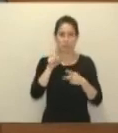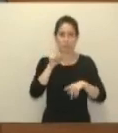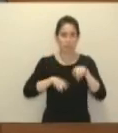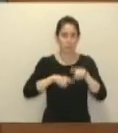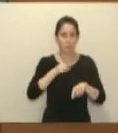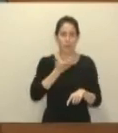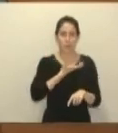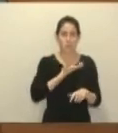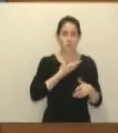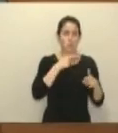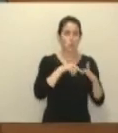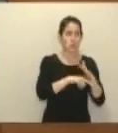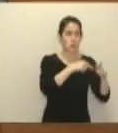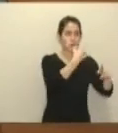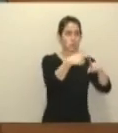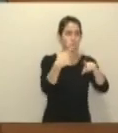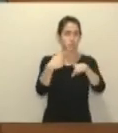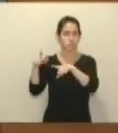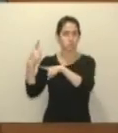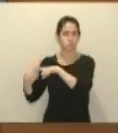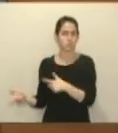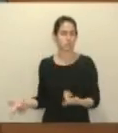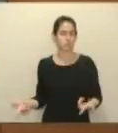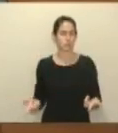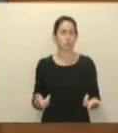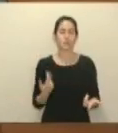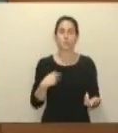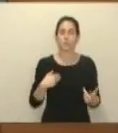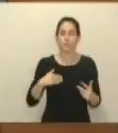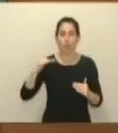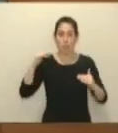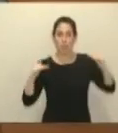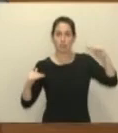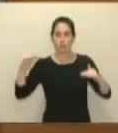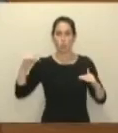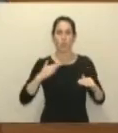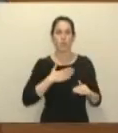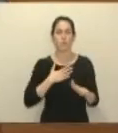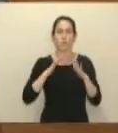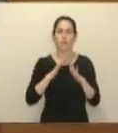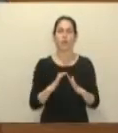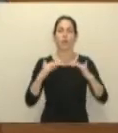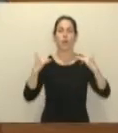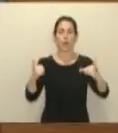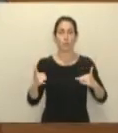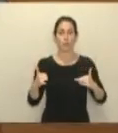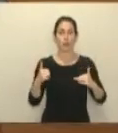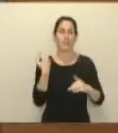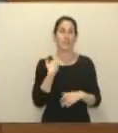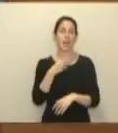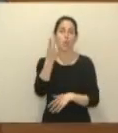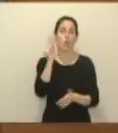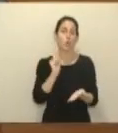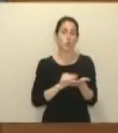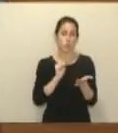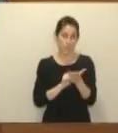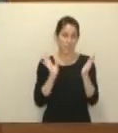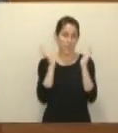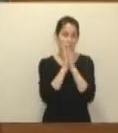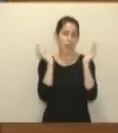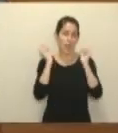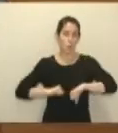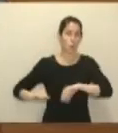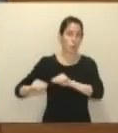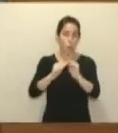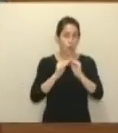todo tipo. Y ante todas estas desigualdades, esta Cámara, por unanimidad y 2 veces ya, como ya le